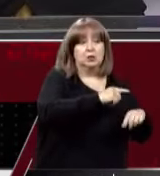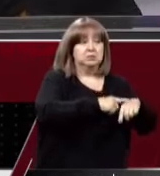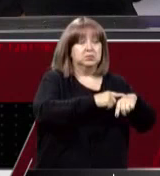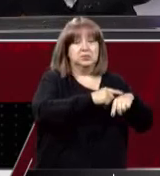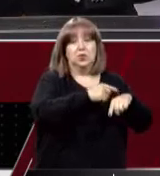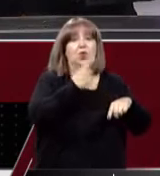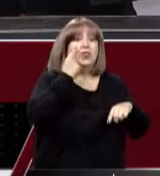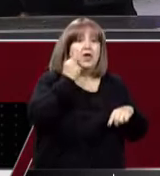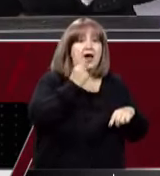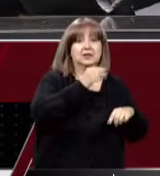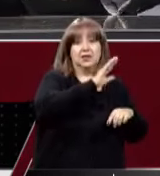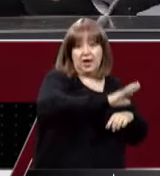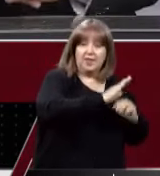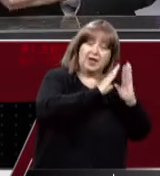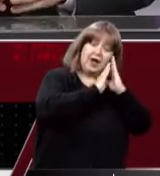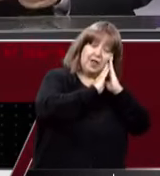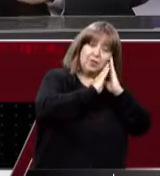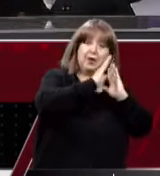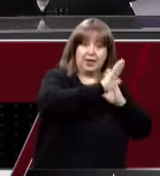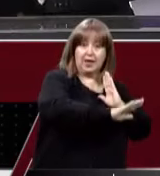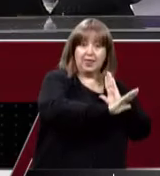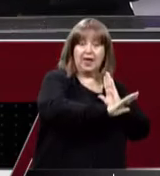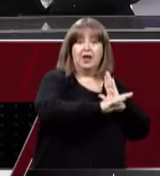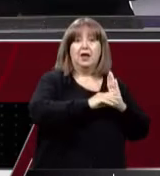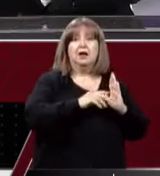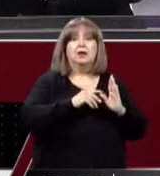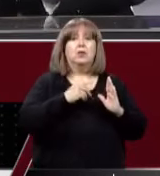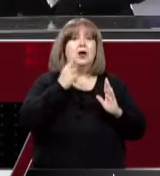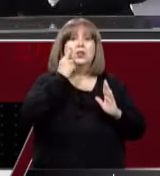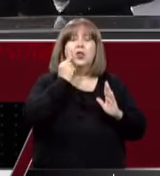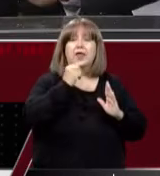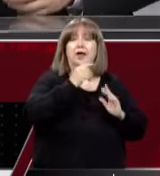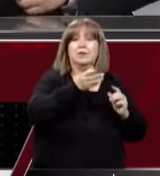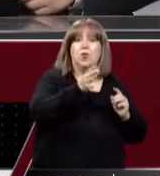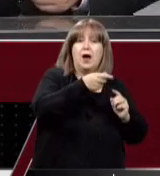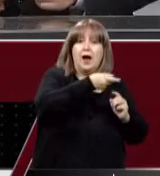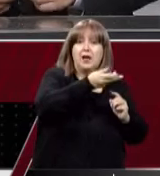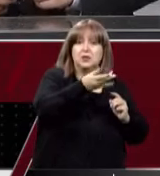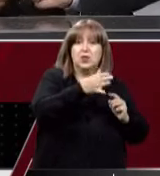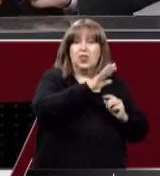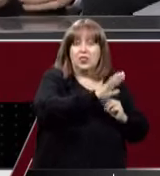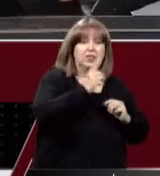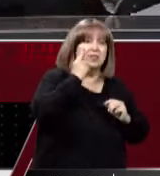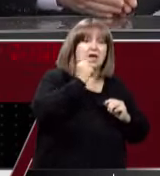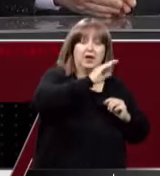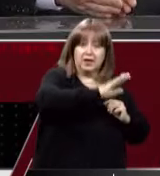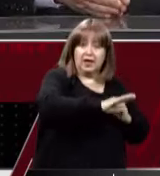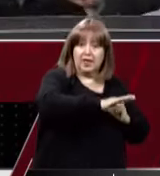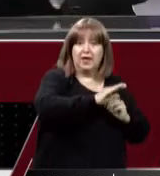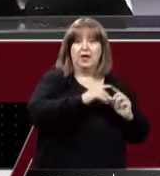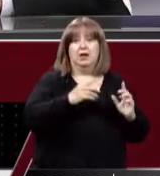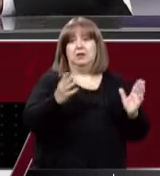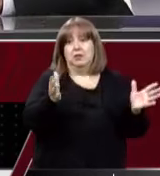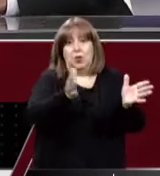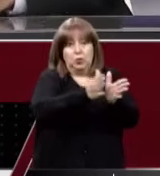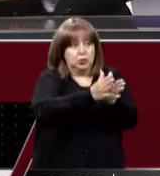lo estipulado o de lo que solía quedarse. No sabemos cuántos días estaba pautado que él se quedara tanto con Karen